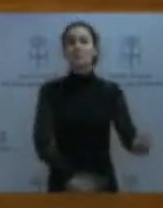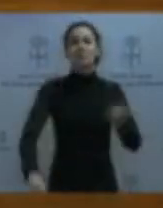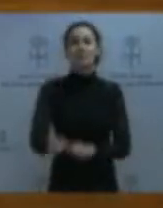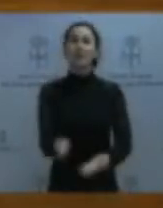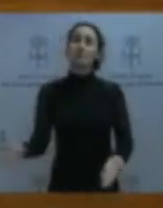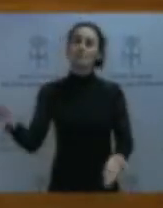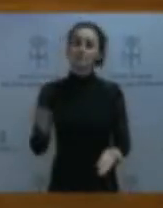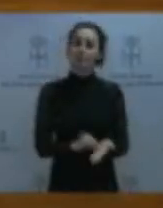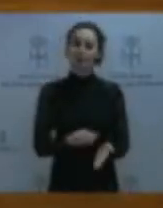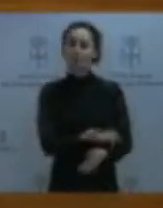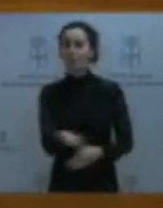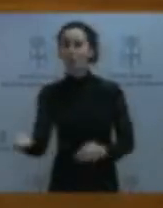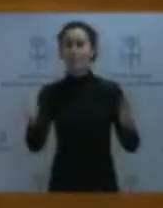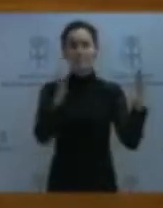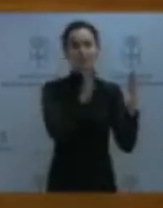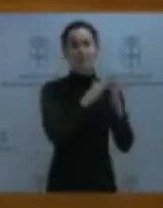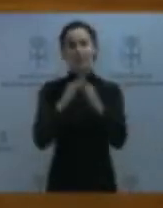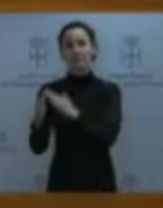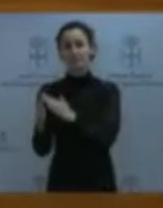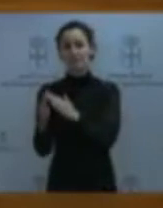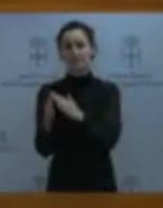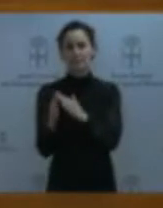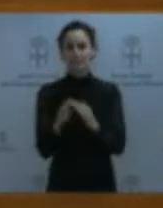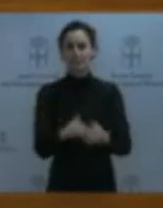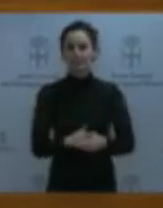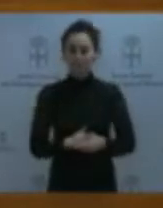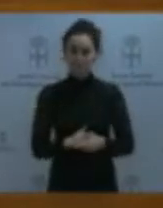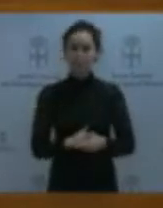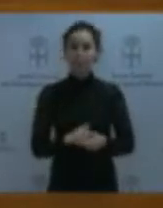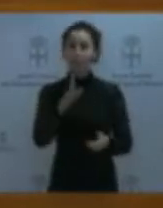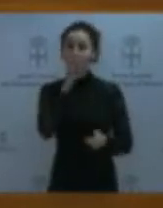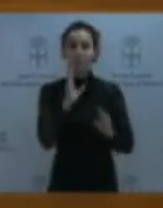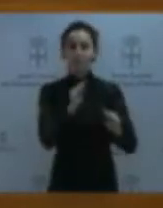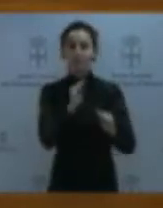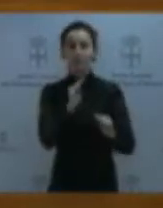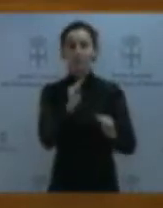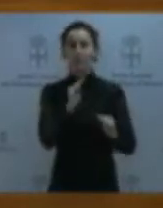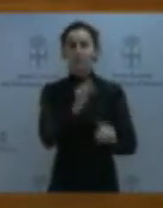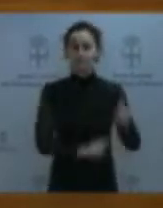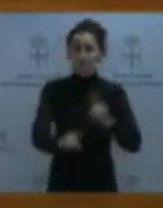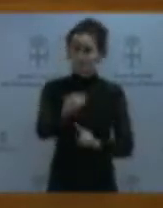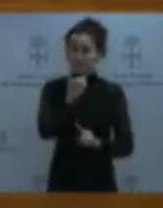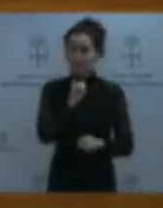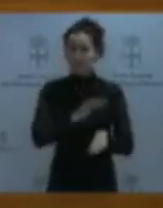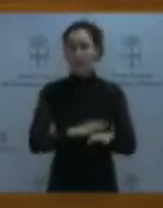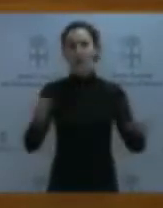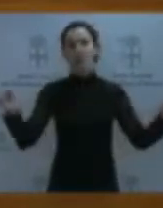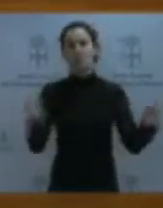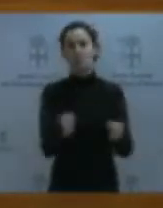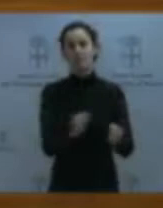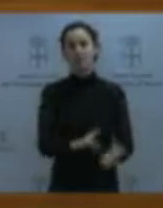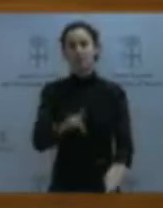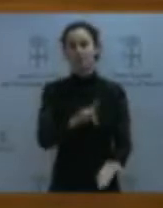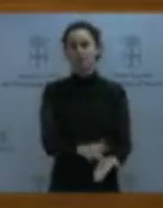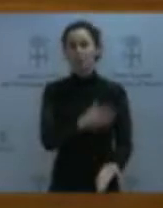para todos esos hogares en los que hay un problema en relación en el invierno, con el que estamos intentando